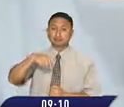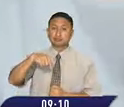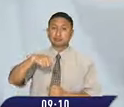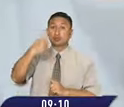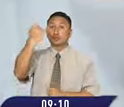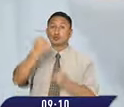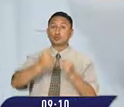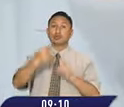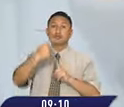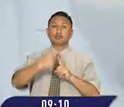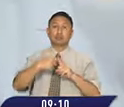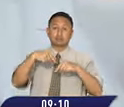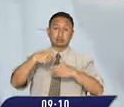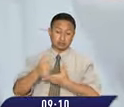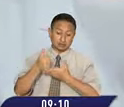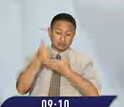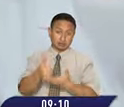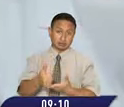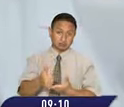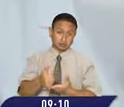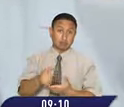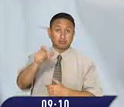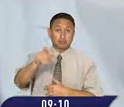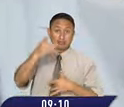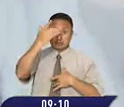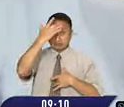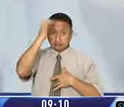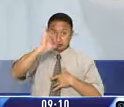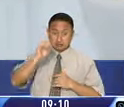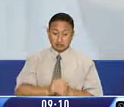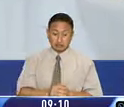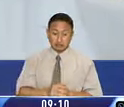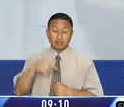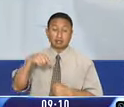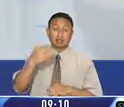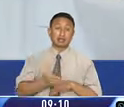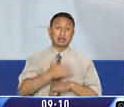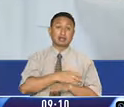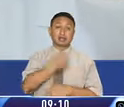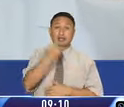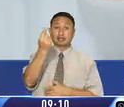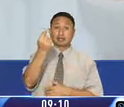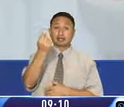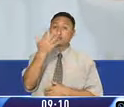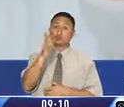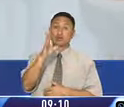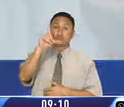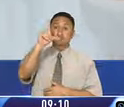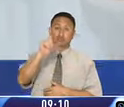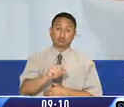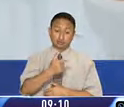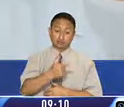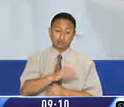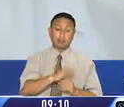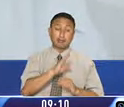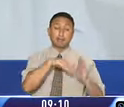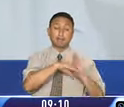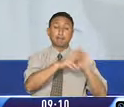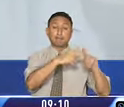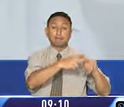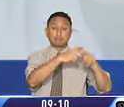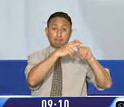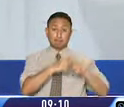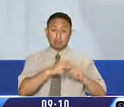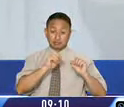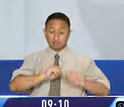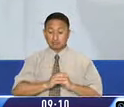que se podrá atender a los pacientes, porque ya el mes pasado, en días pasados, se hizo un préstamo a la banca para cubrir